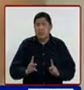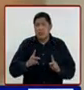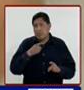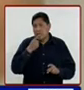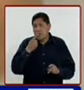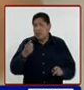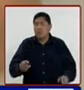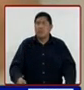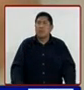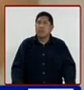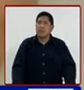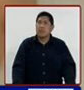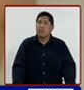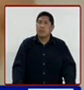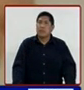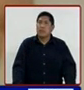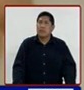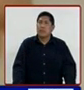¿no?